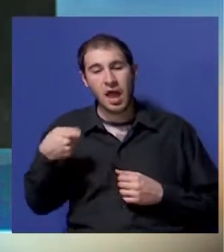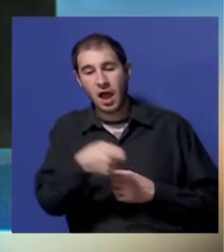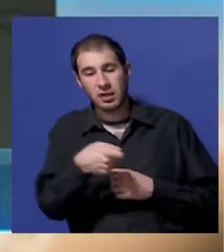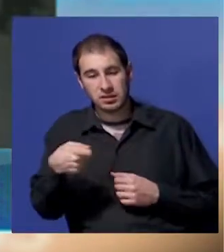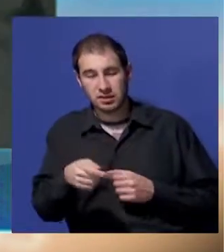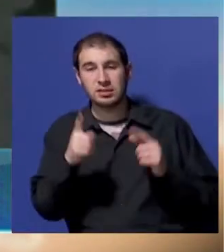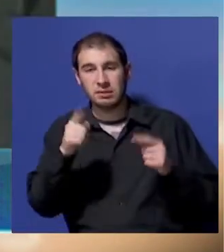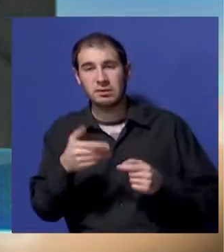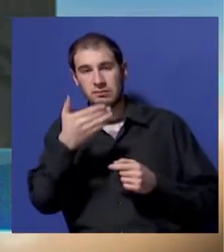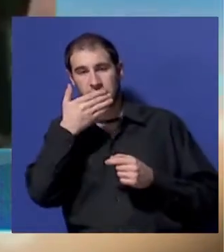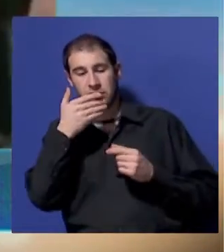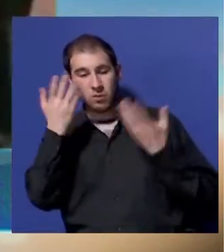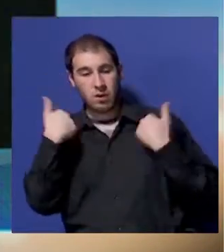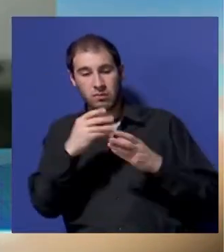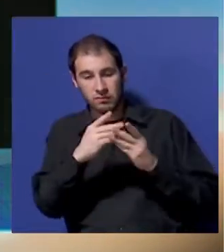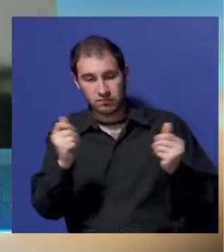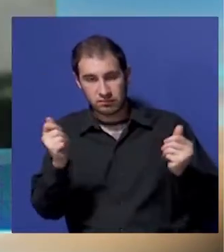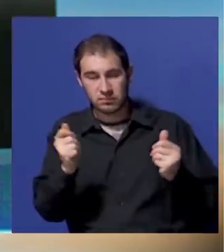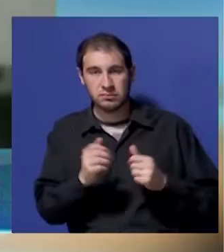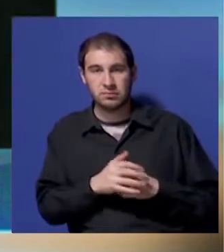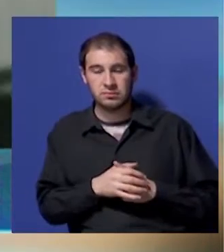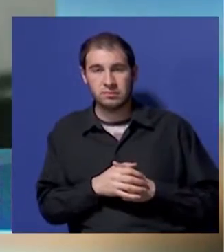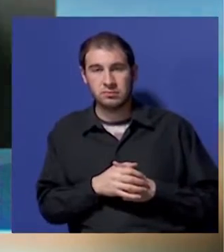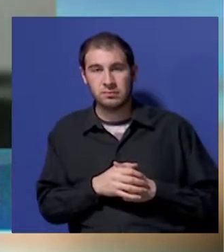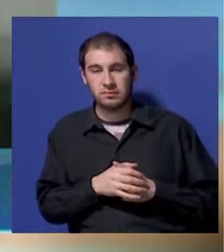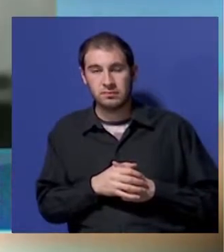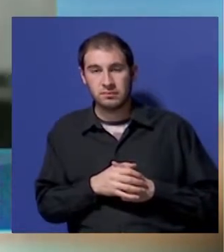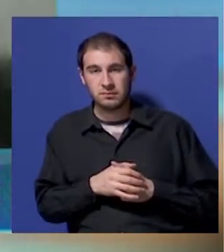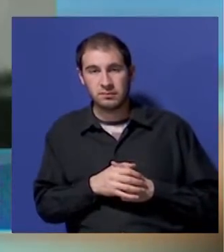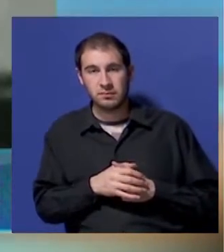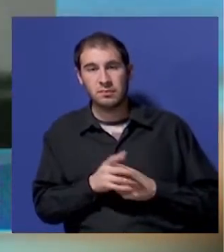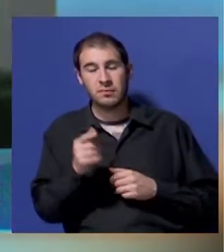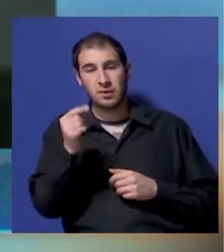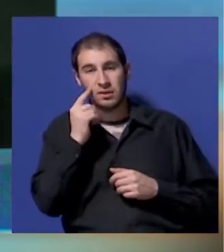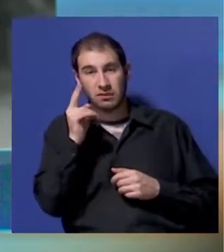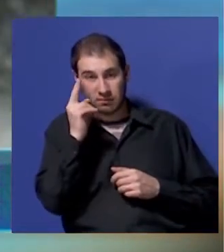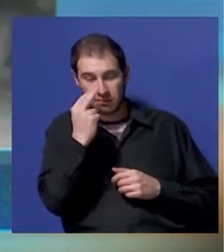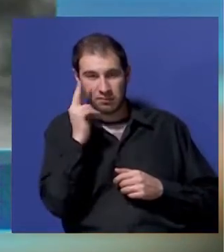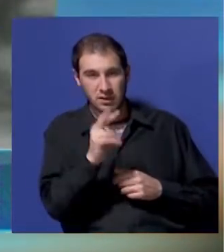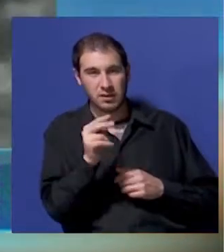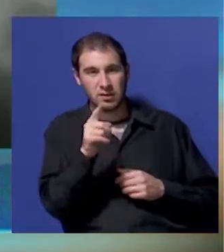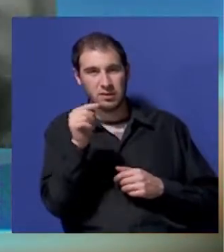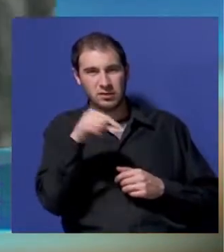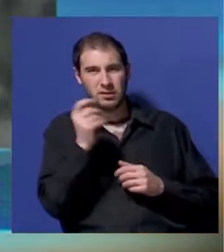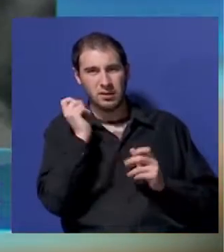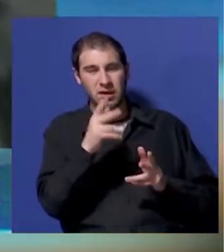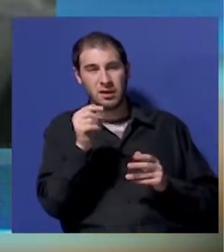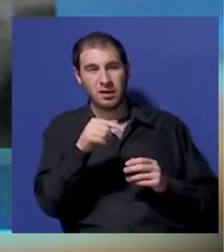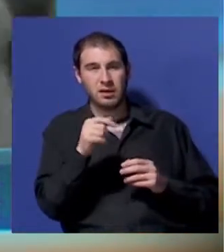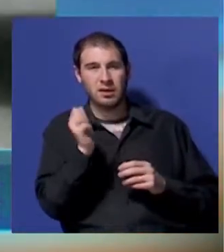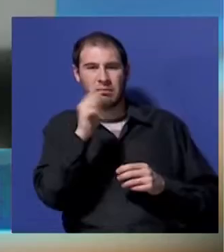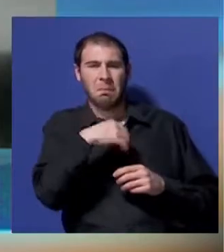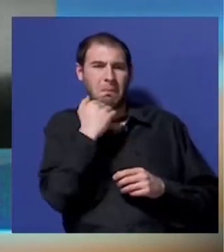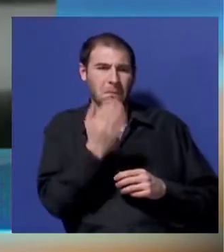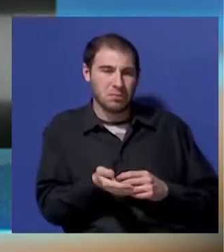y se desaparecieron los cuerpos y se apropiaron de menores. Claro. Digo, o sea, yo le veo la cara a ustedes mientras yo digo esto y qué importa si